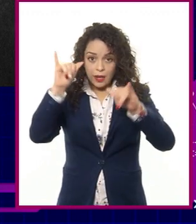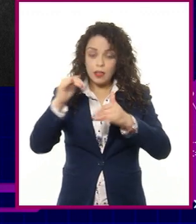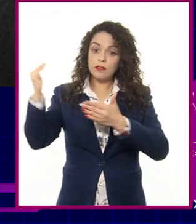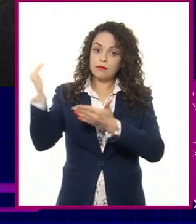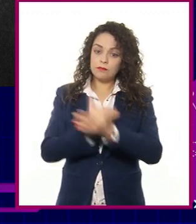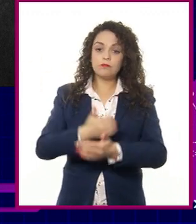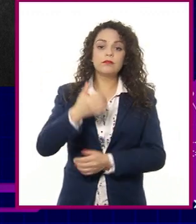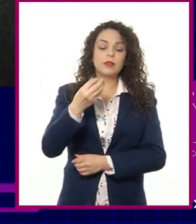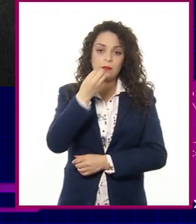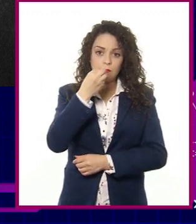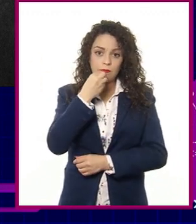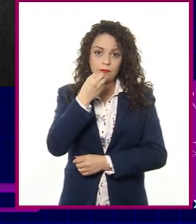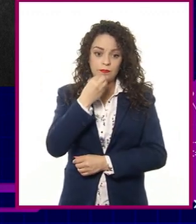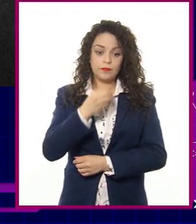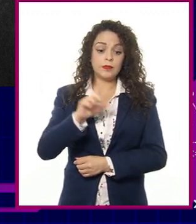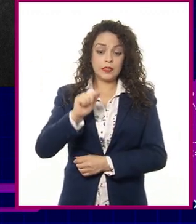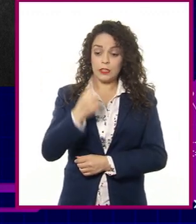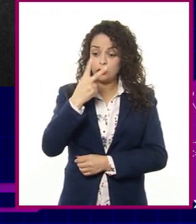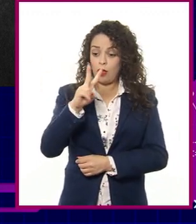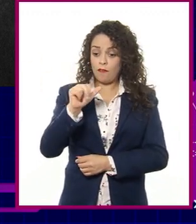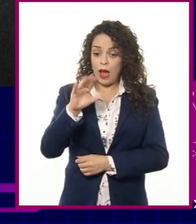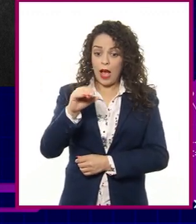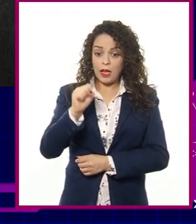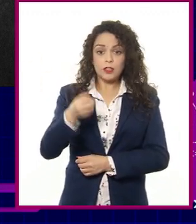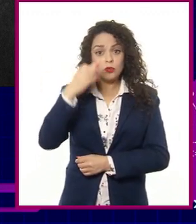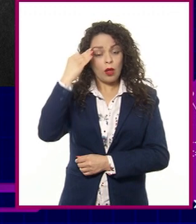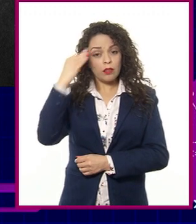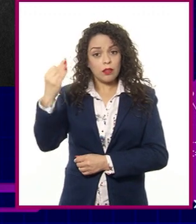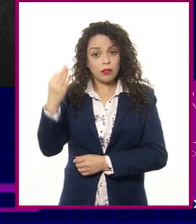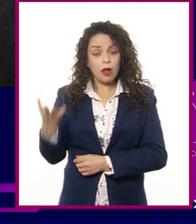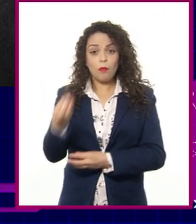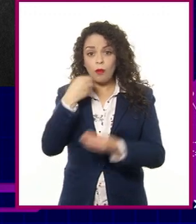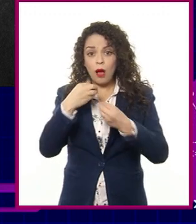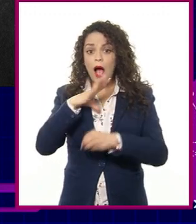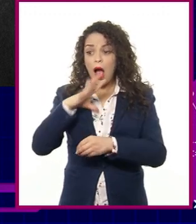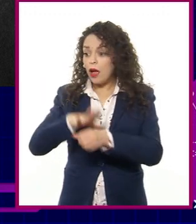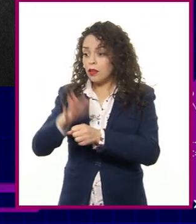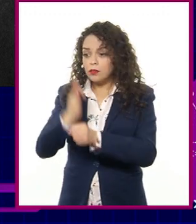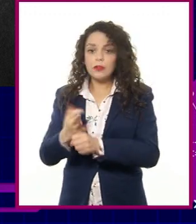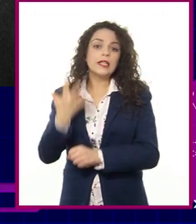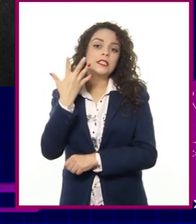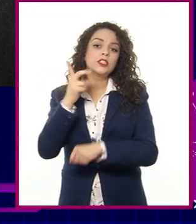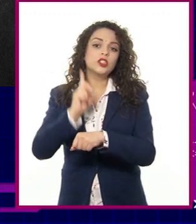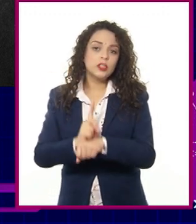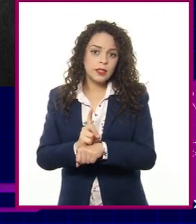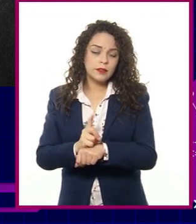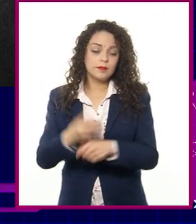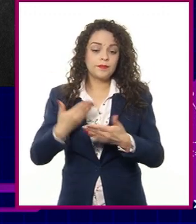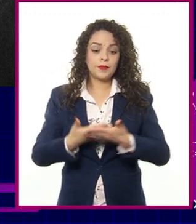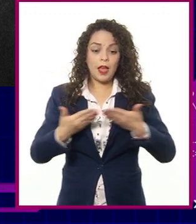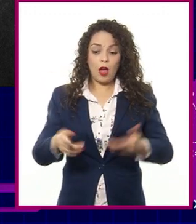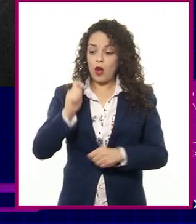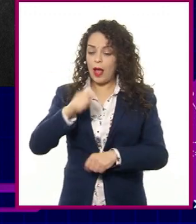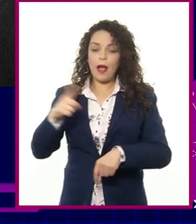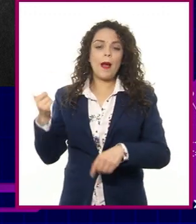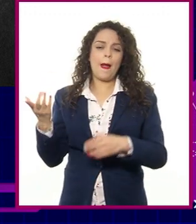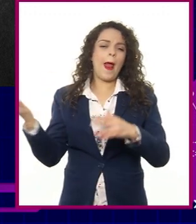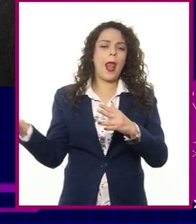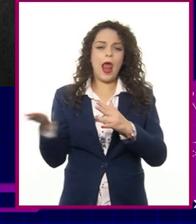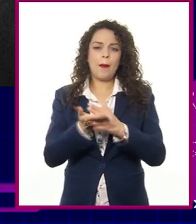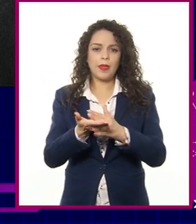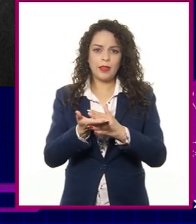decir, para 72 vacas, el alimento durará 5 días. Ahora pensemos que disminuye a la mitad el número inicial